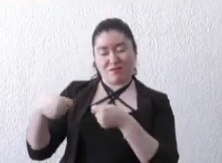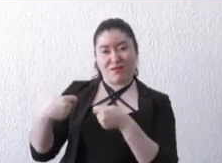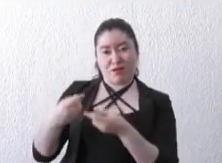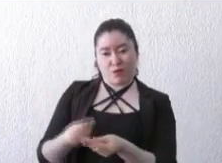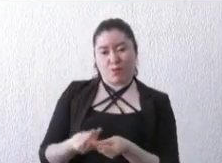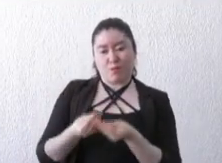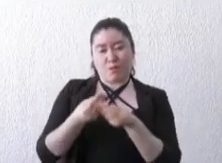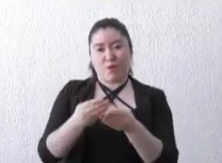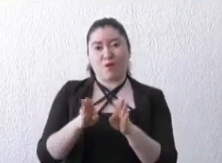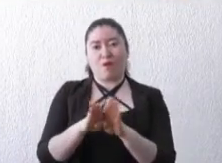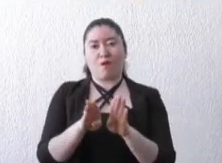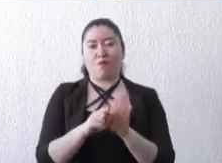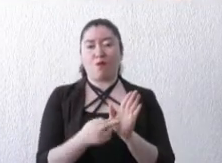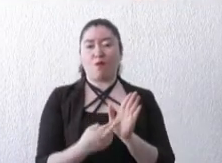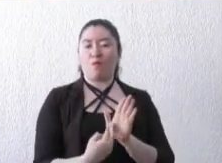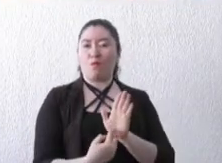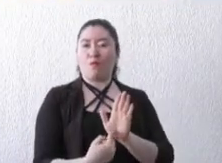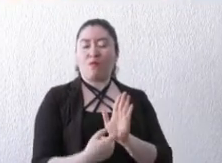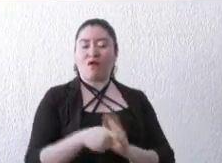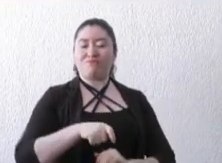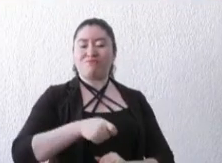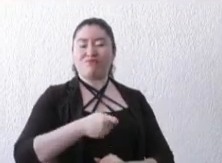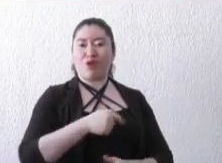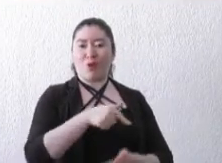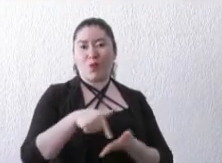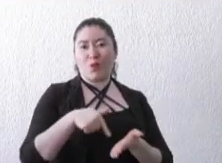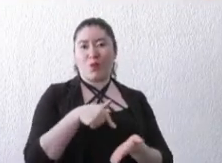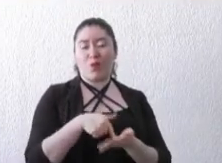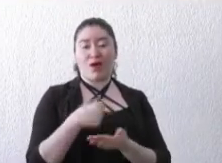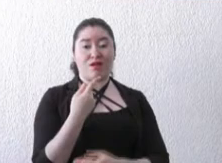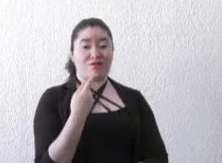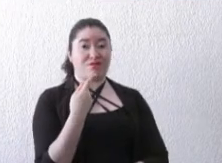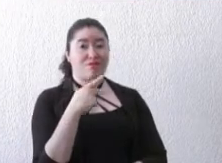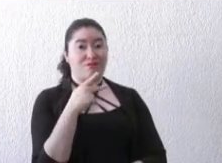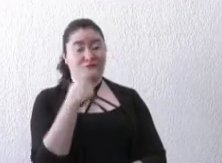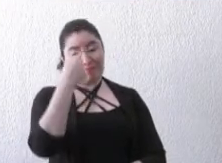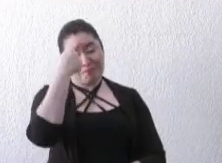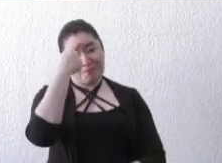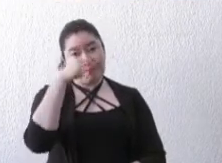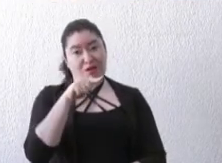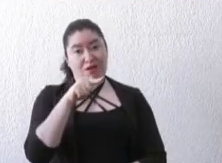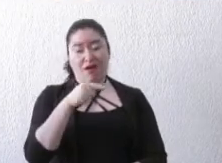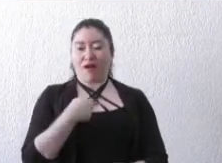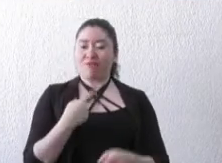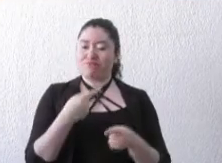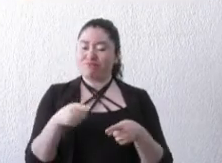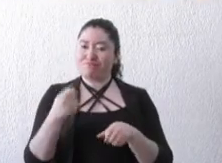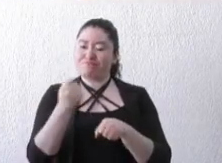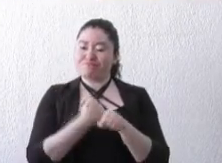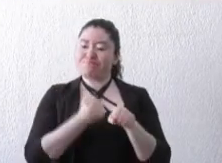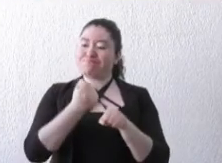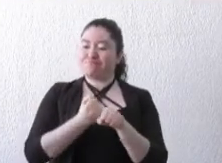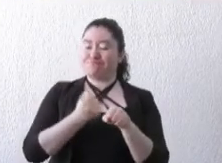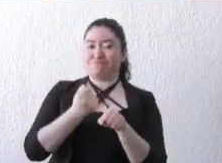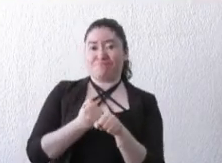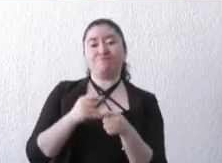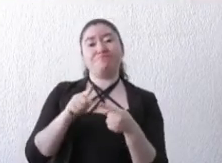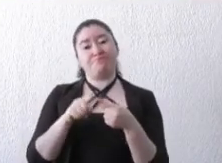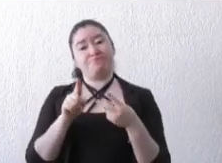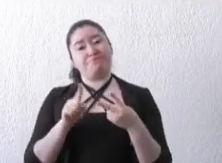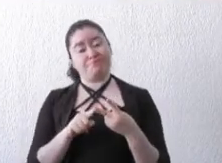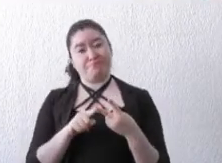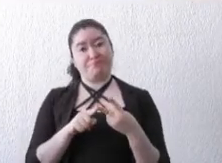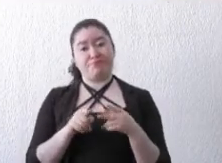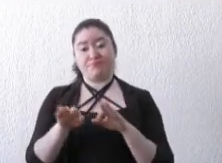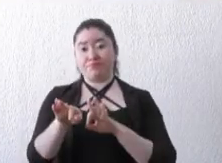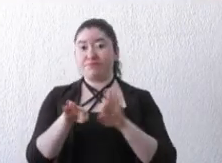llaves de este espacio que servirá como un espacio de ensayo, un espacio